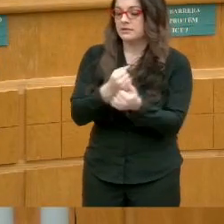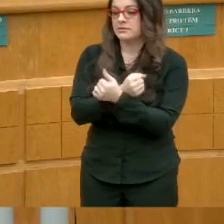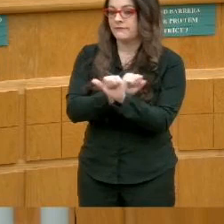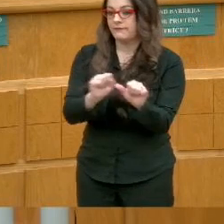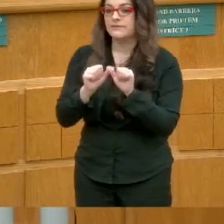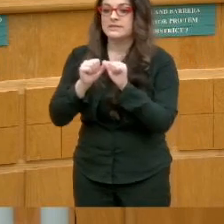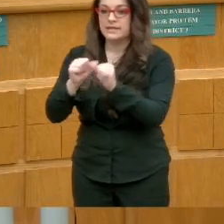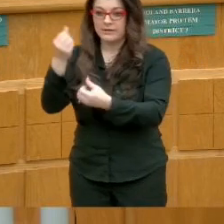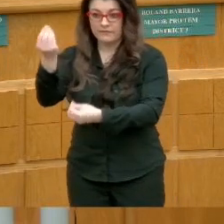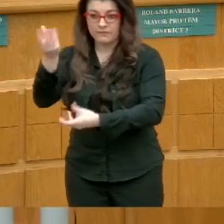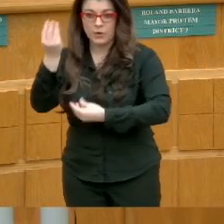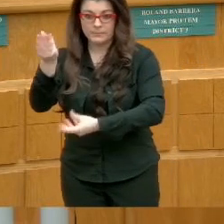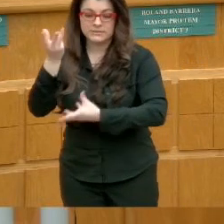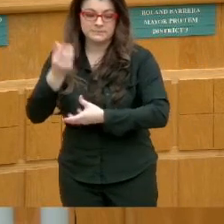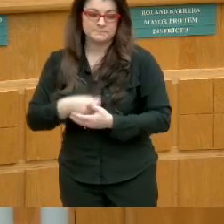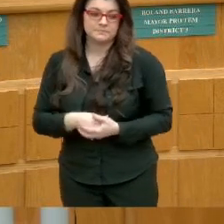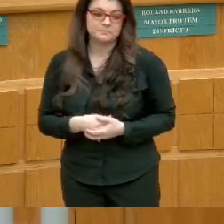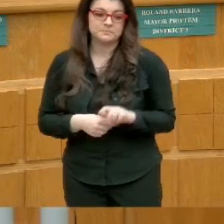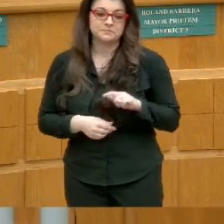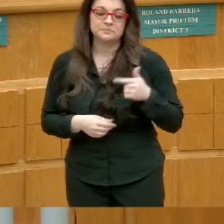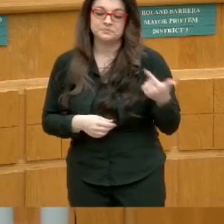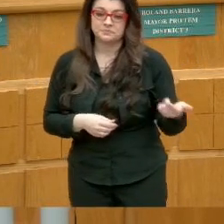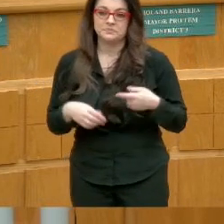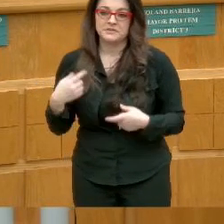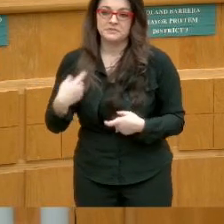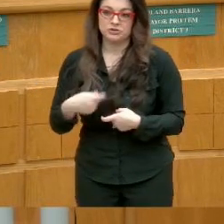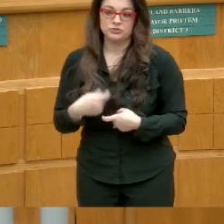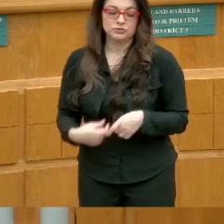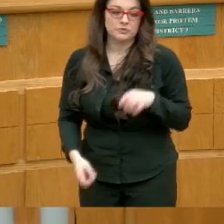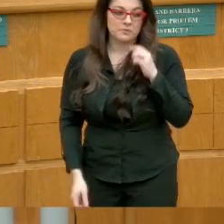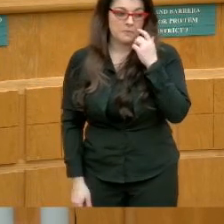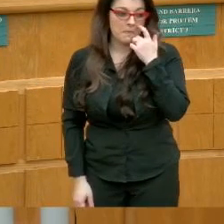en esta semana. Para hacer una cita, llame al número